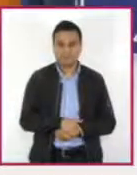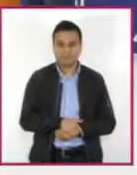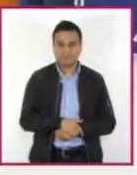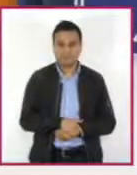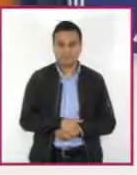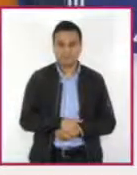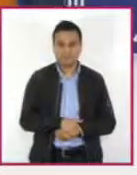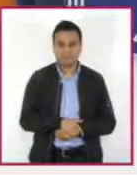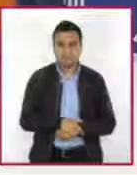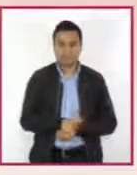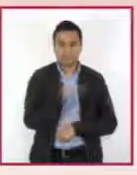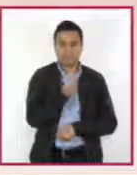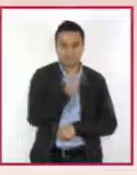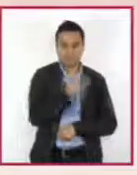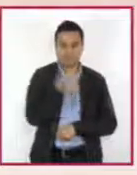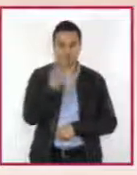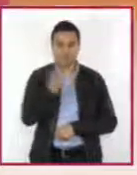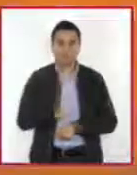Dos y dos.